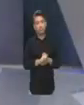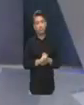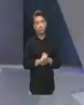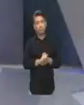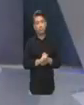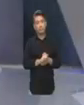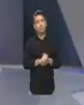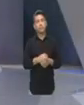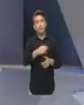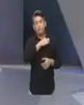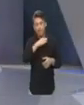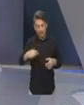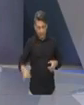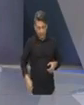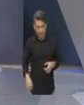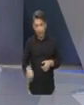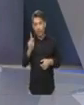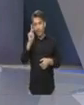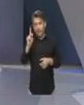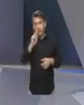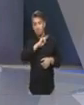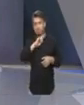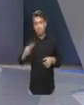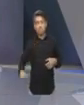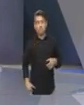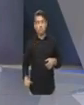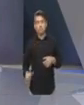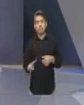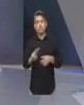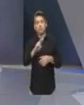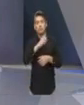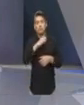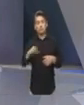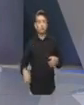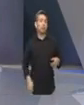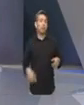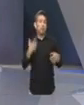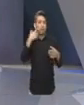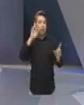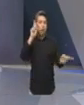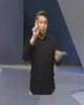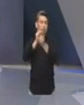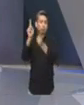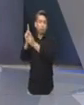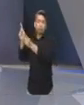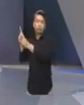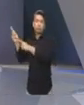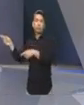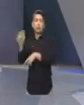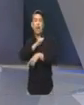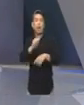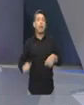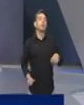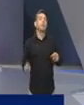presidente y vicepresidenta electo sostuvieron un primer acercamiento con alcaldes que asumirán su cargo en enero próximo.